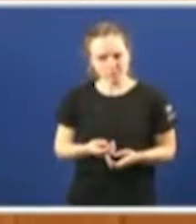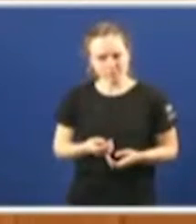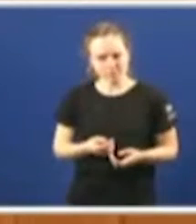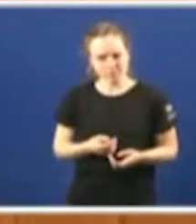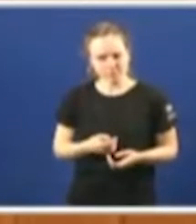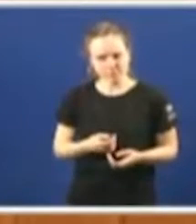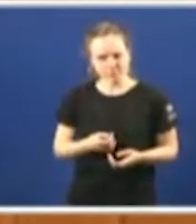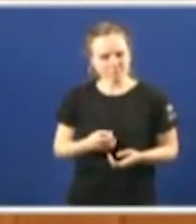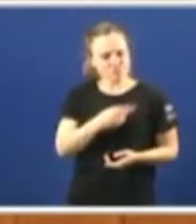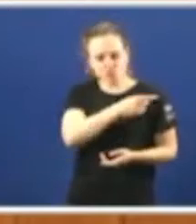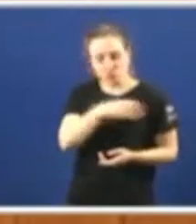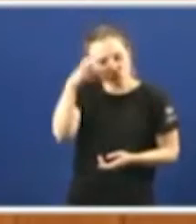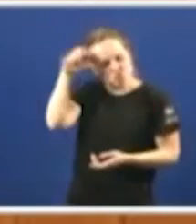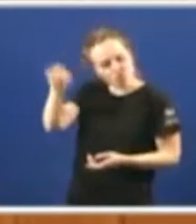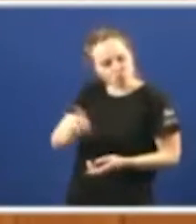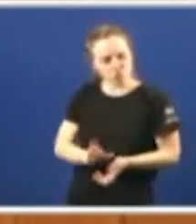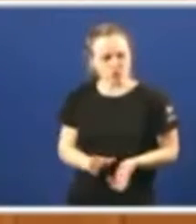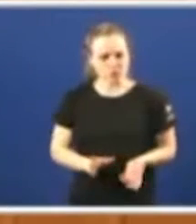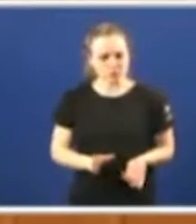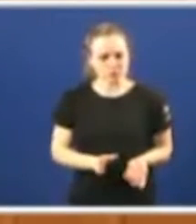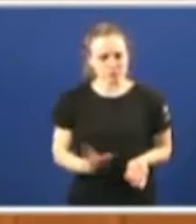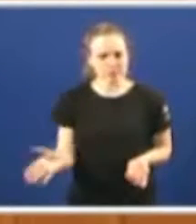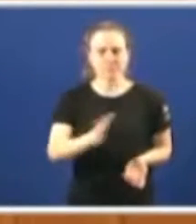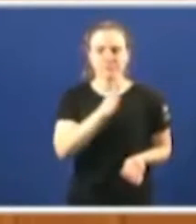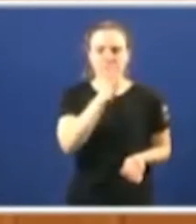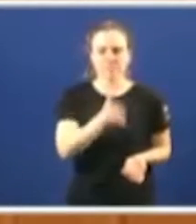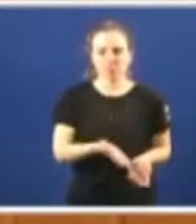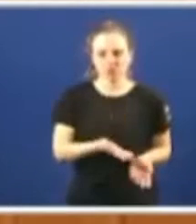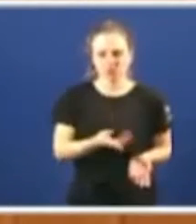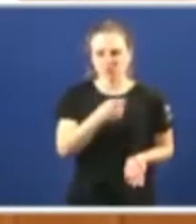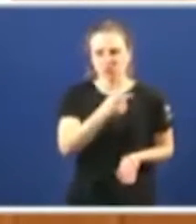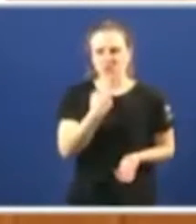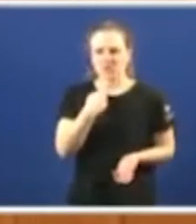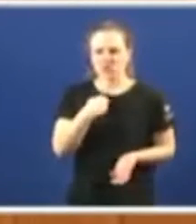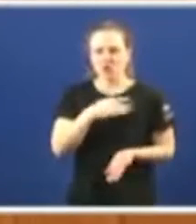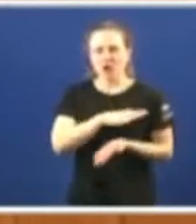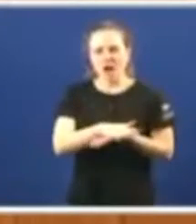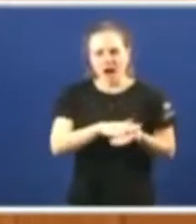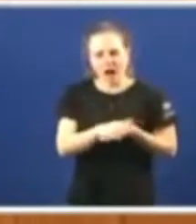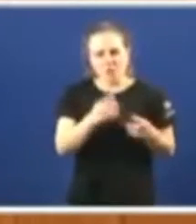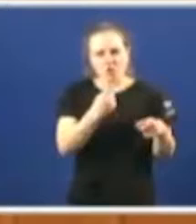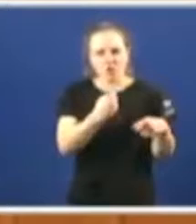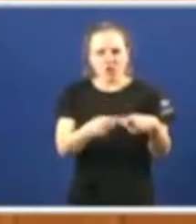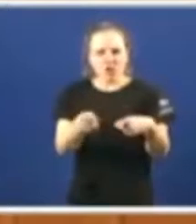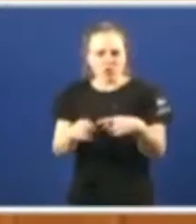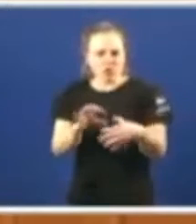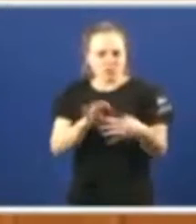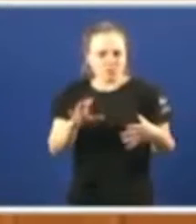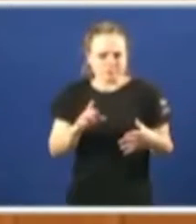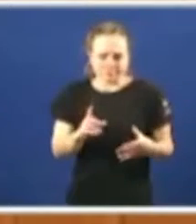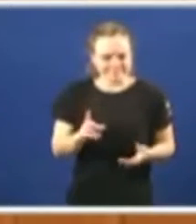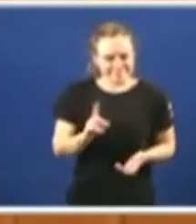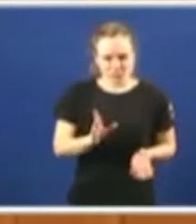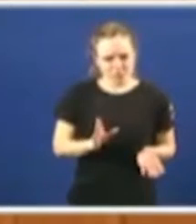queren escoitar. Por eso, tamén me parece moi significativo que diga que falei de cousas que non teñen nada que ver, porque en realidade reflexa